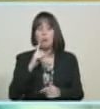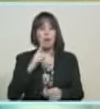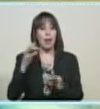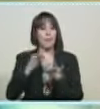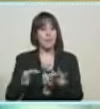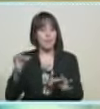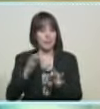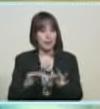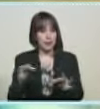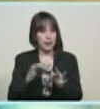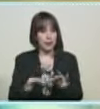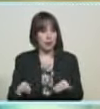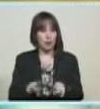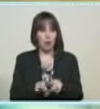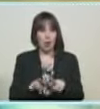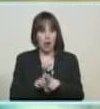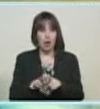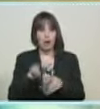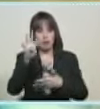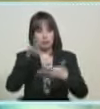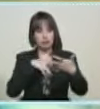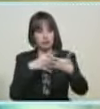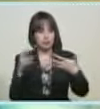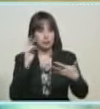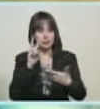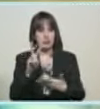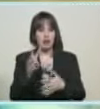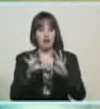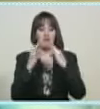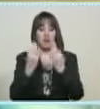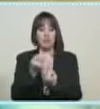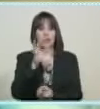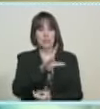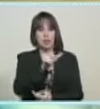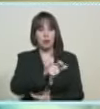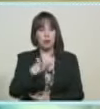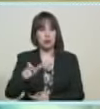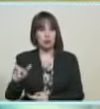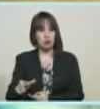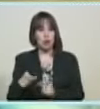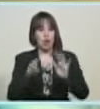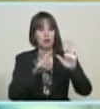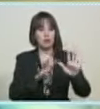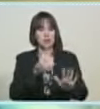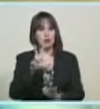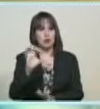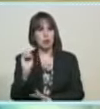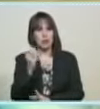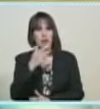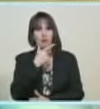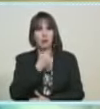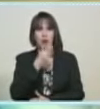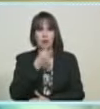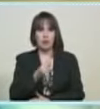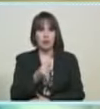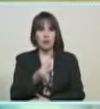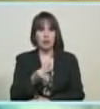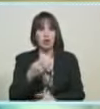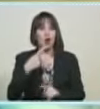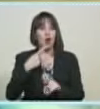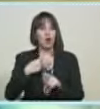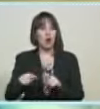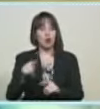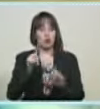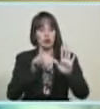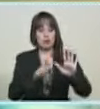aquí tengo la tabla una familia de cinco integrantes 930 bolívares y una familia de